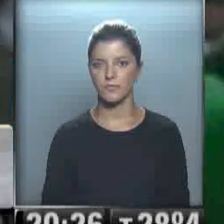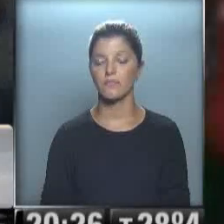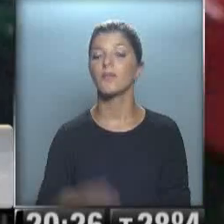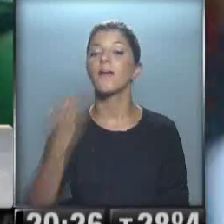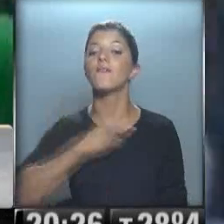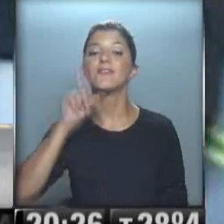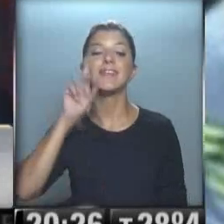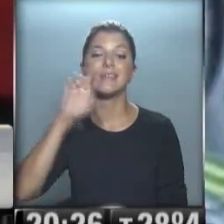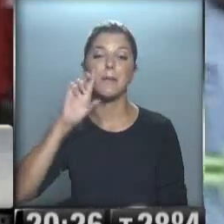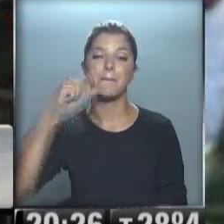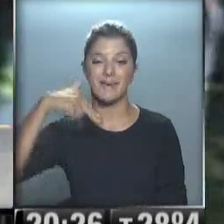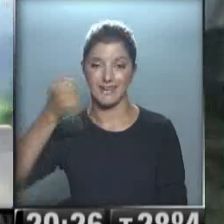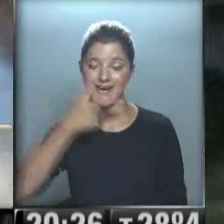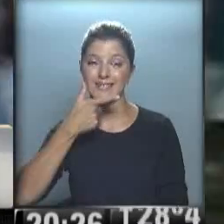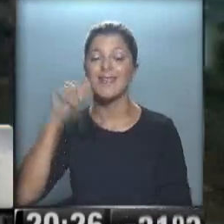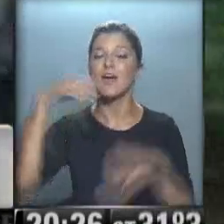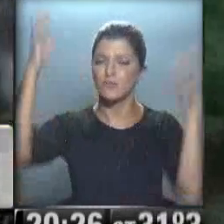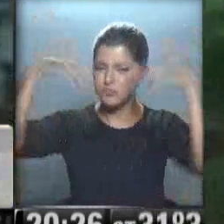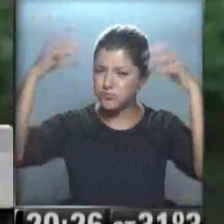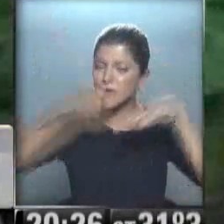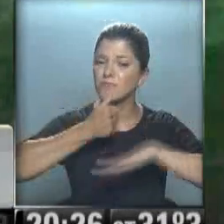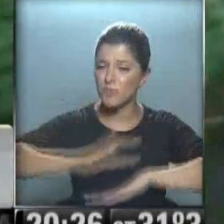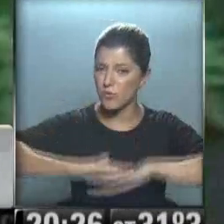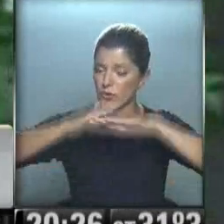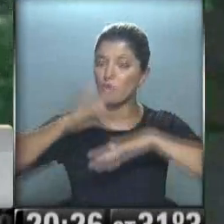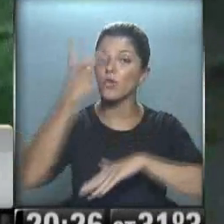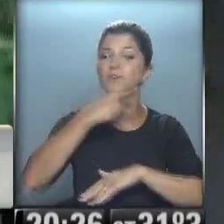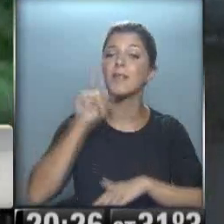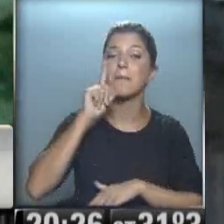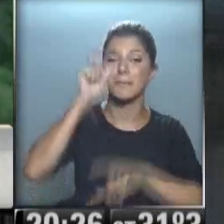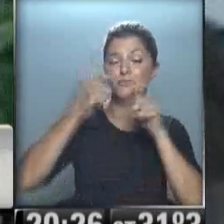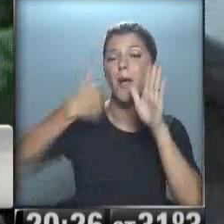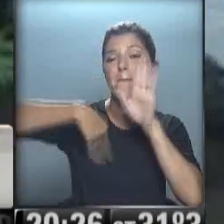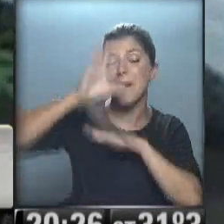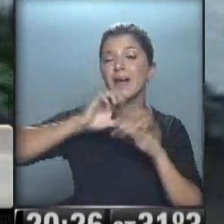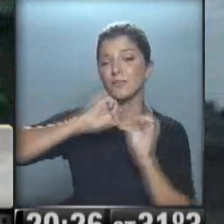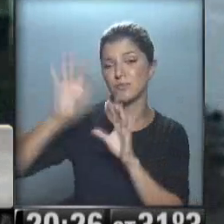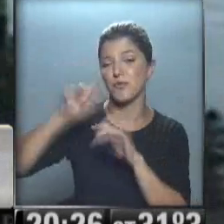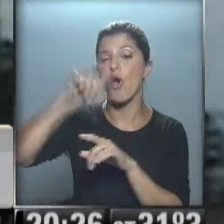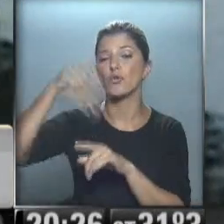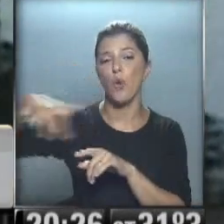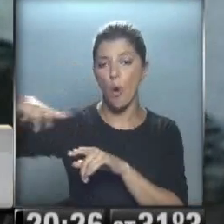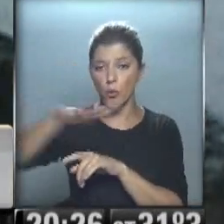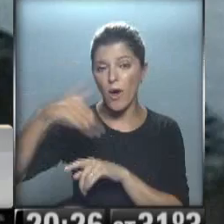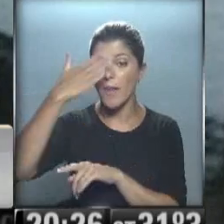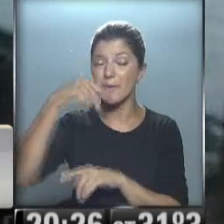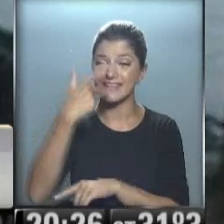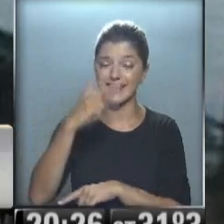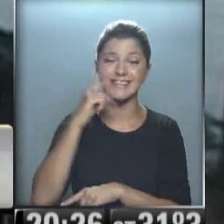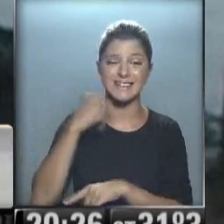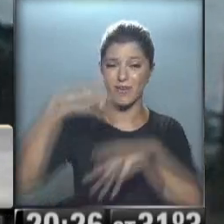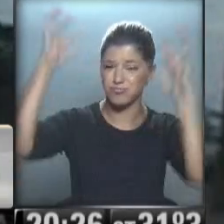Filipinas, temporal e inundaciones. Más de 200.000 personas fueron evacuadas después de 3 días de tormentas e inundaciones en la región sur del país.